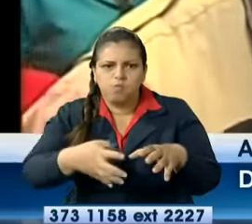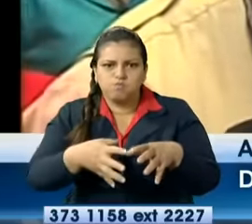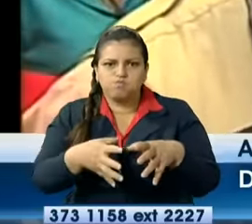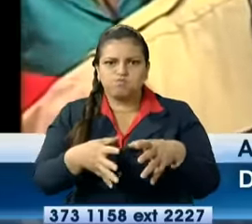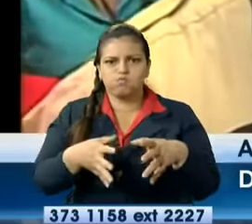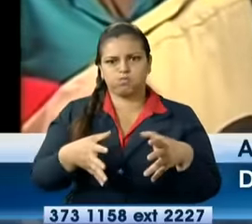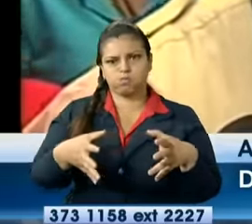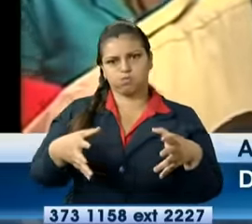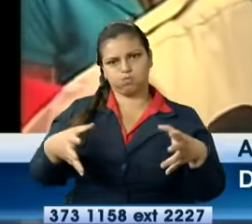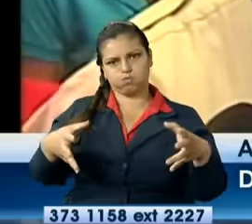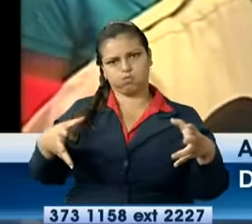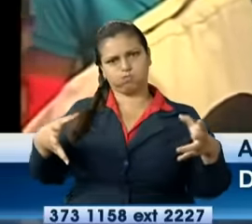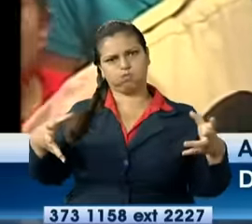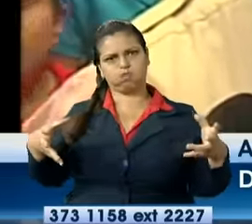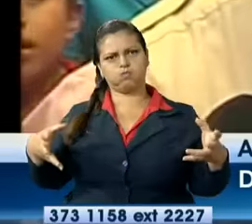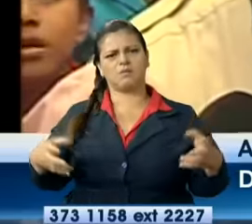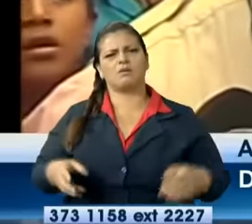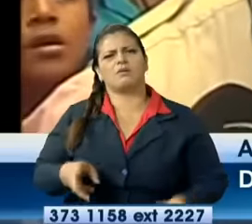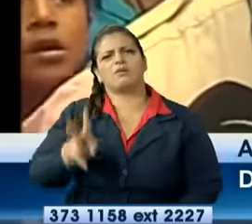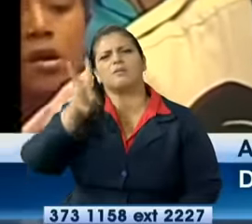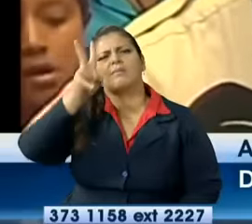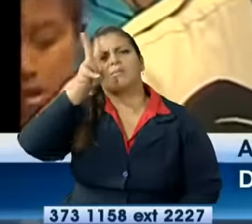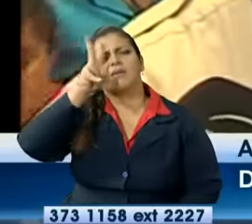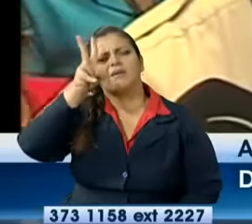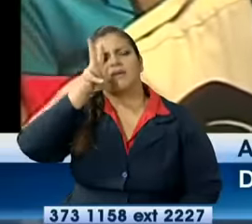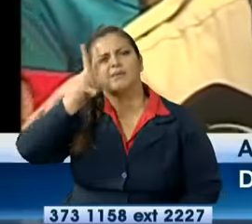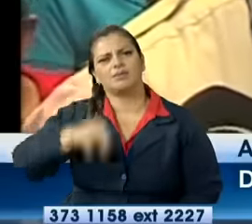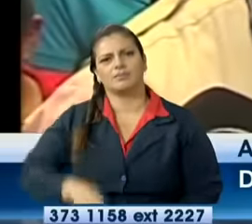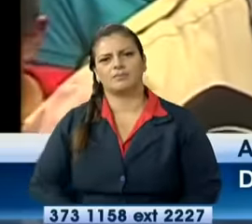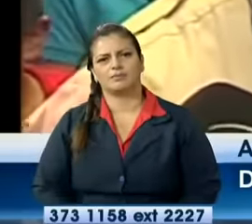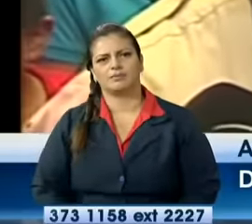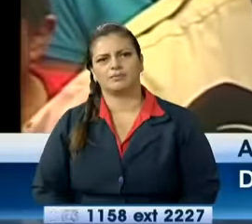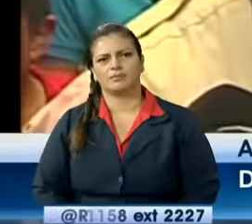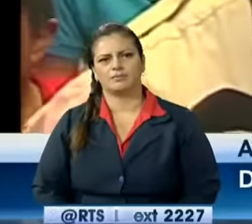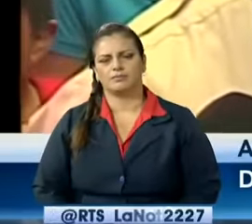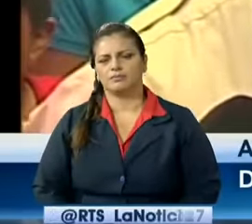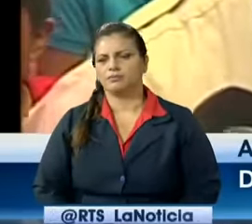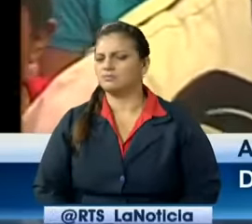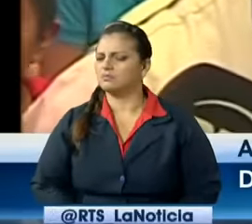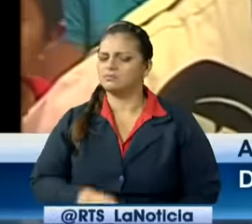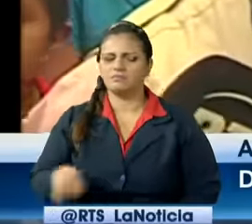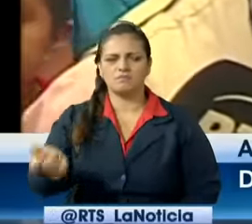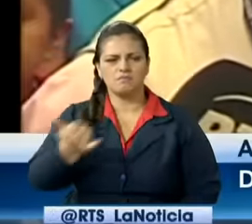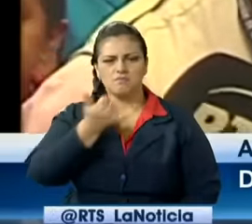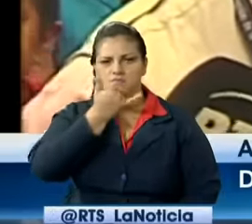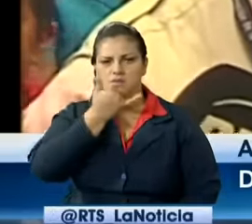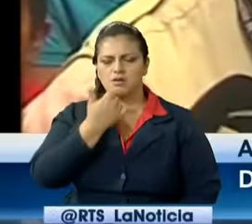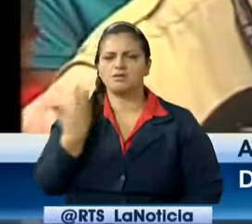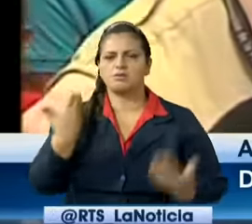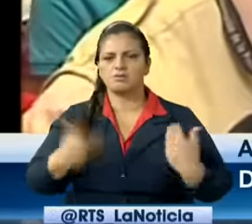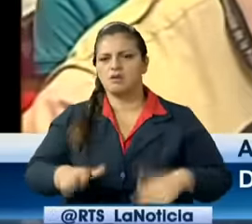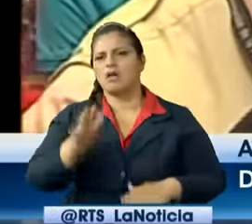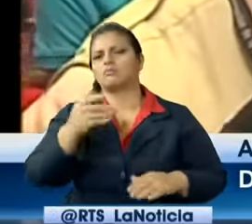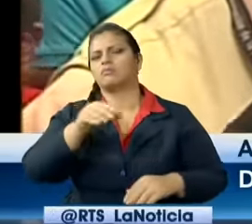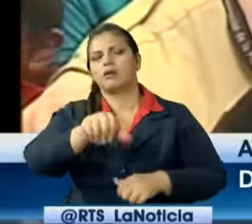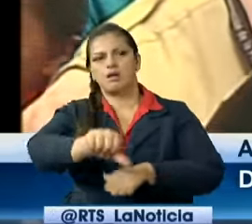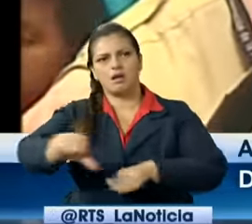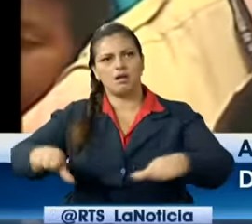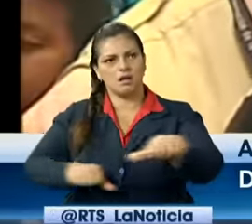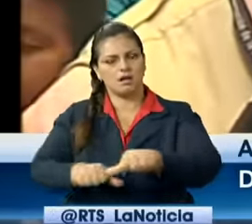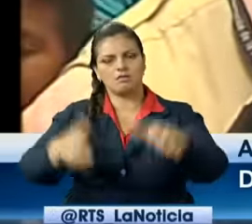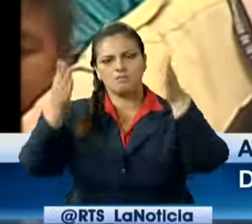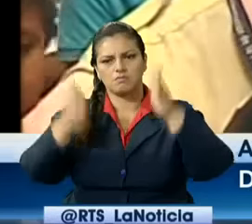está afectando a la ciudadanía, eso no se puede permitir. Se está decomisando, notificando al administrador a fin de que sancione